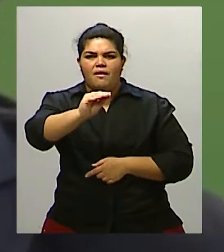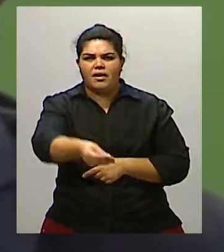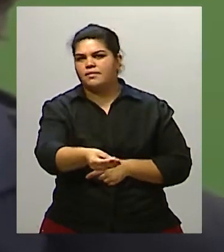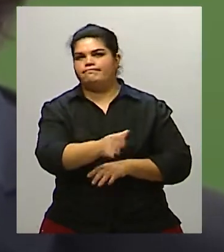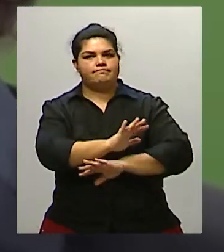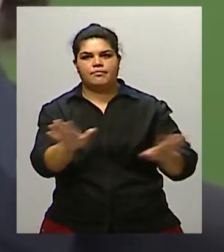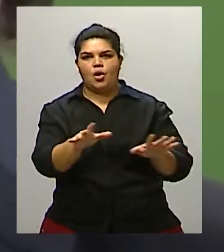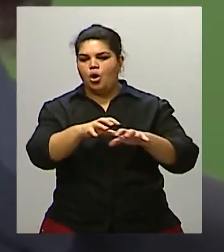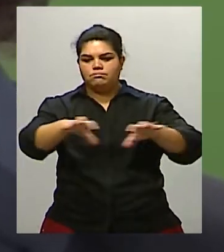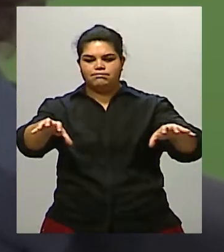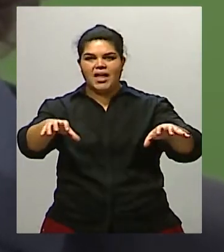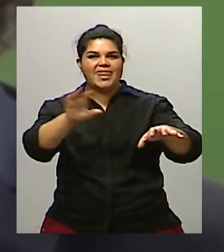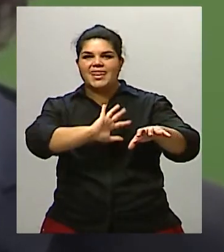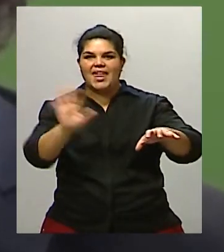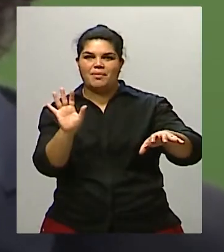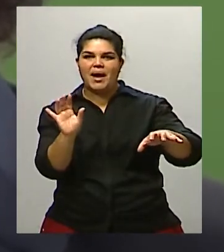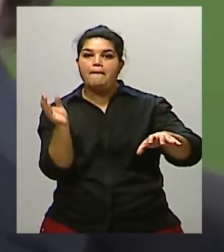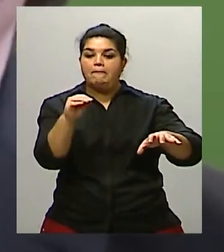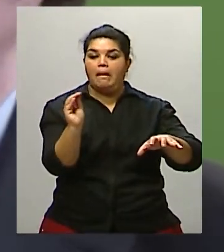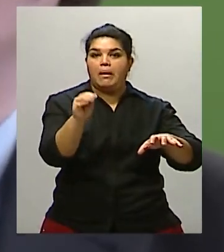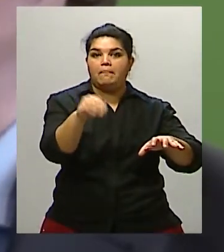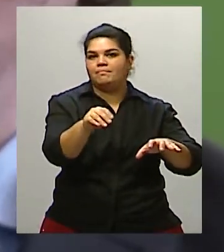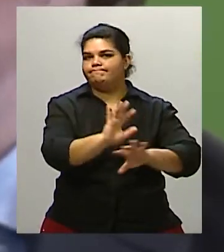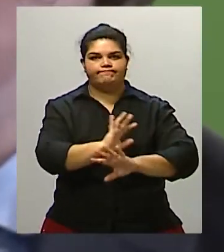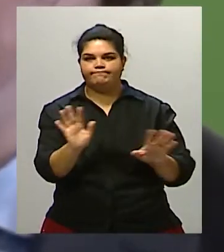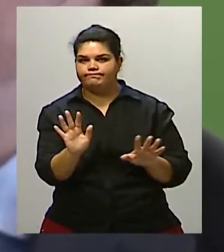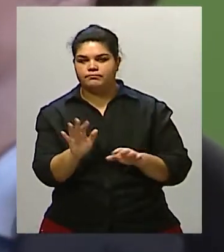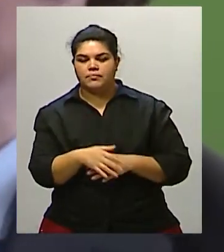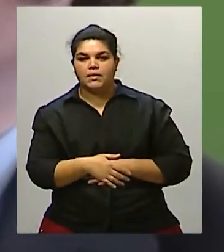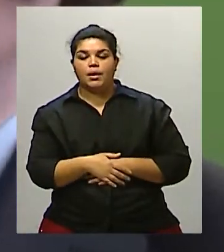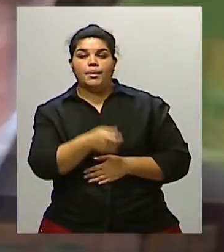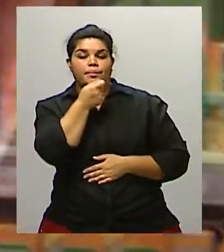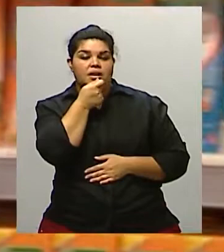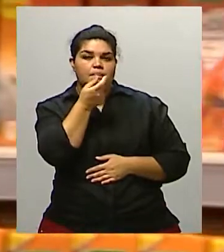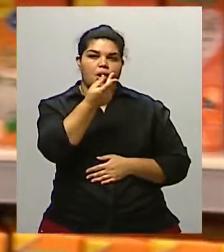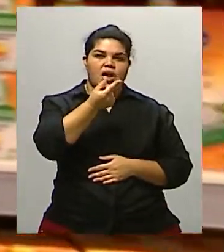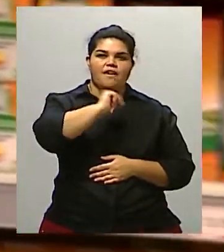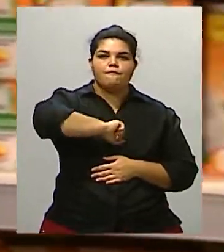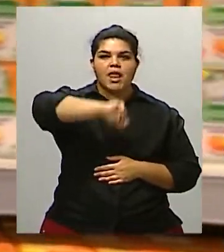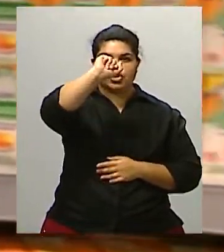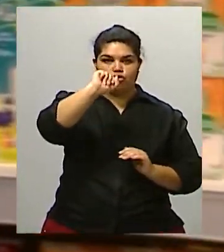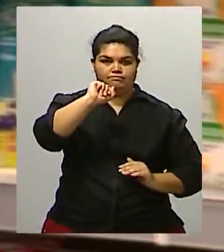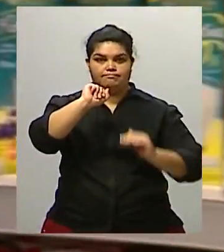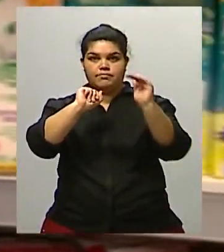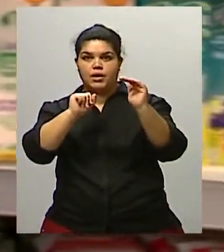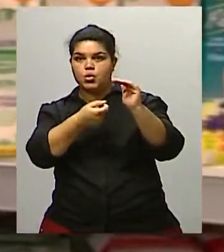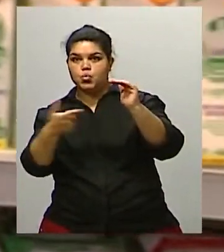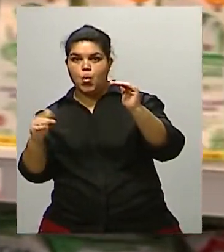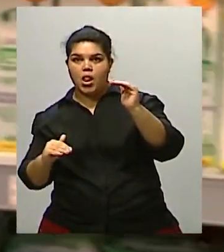puede estabilizar la inflación, si los salarios no alcanzan a la inflación,